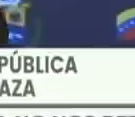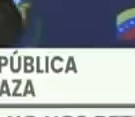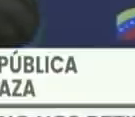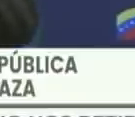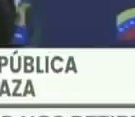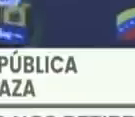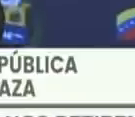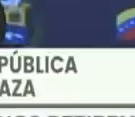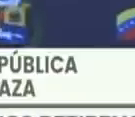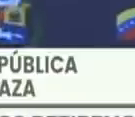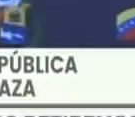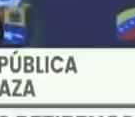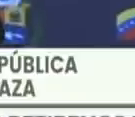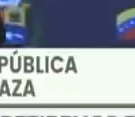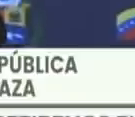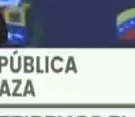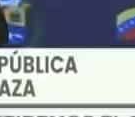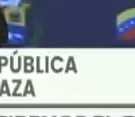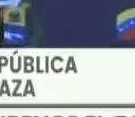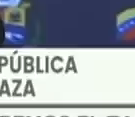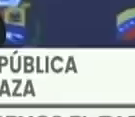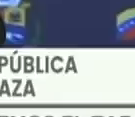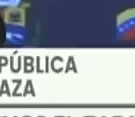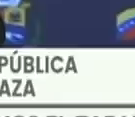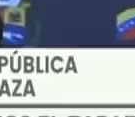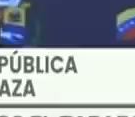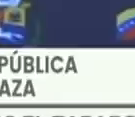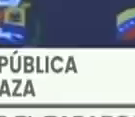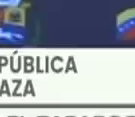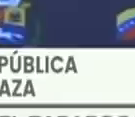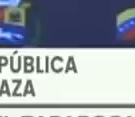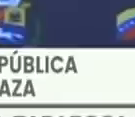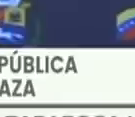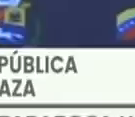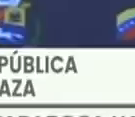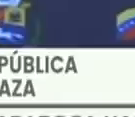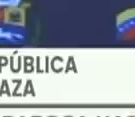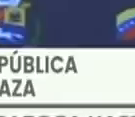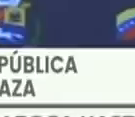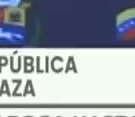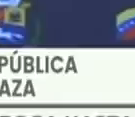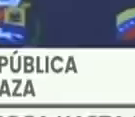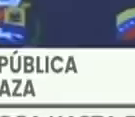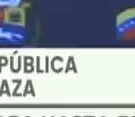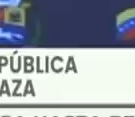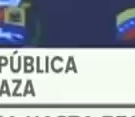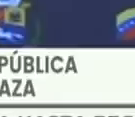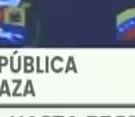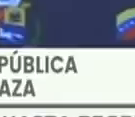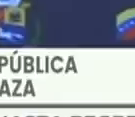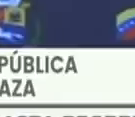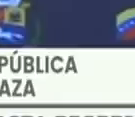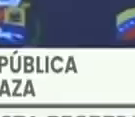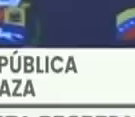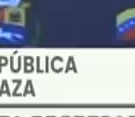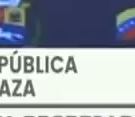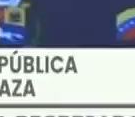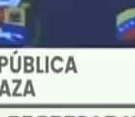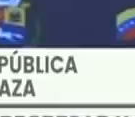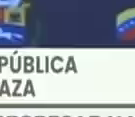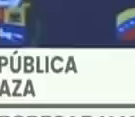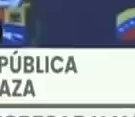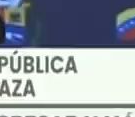desborde, la inundación incluso a veces del conflicto colombiano hacia nuestro